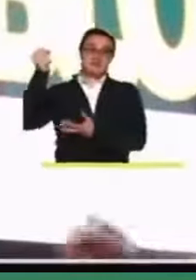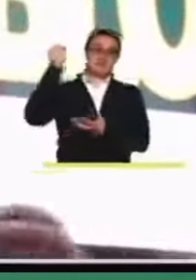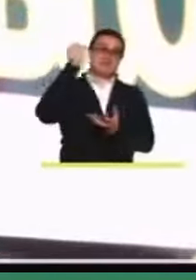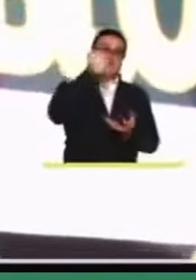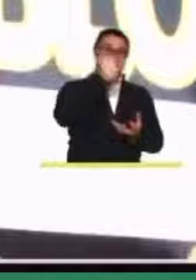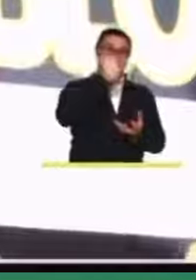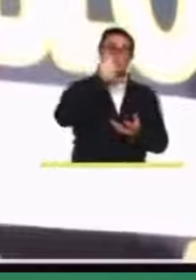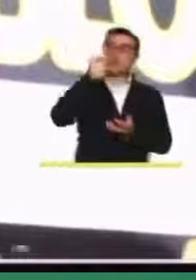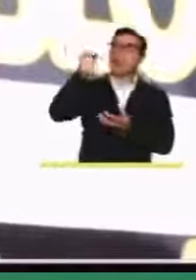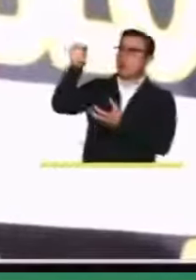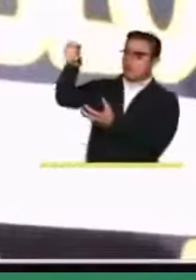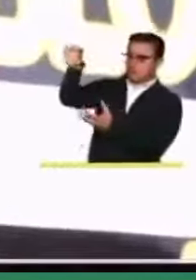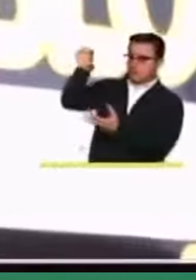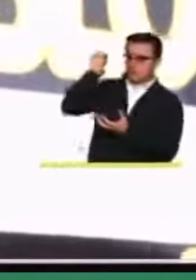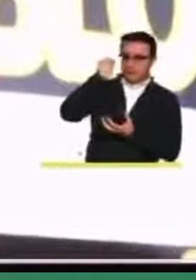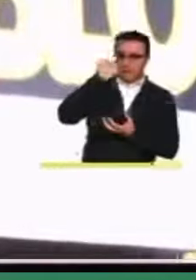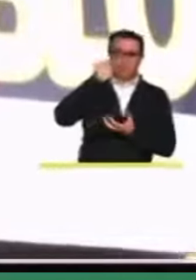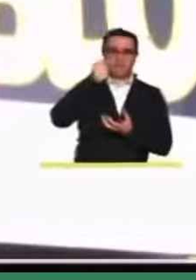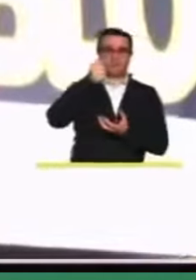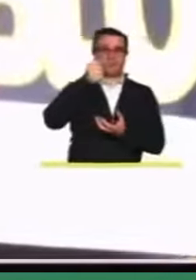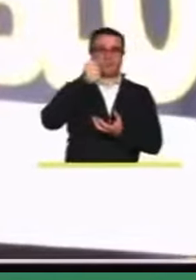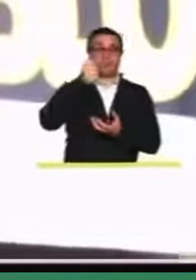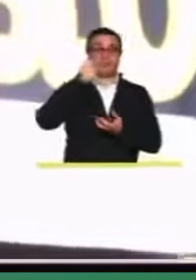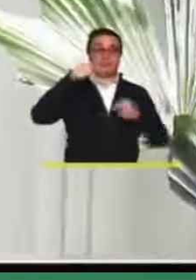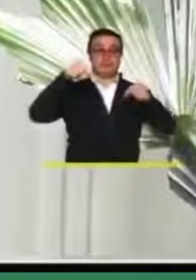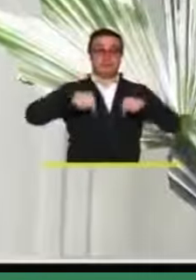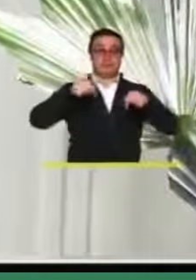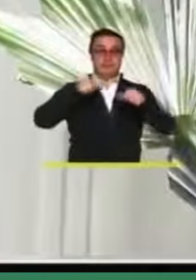Los funcionarios de la cooperación española aquí